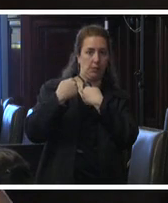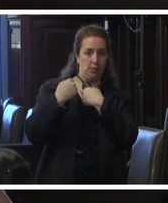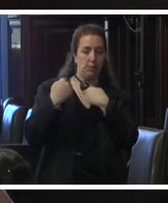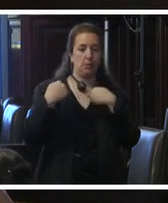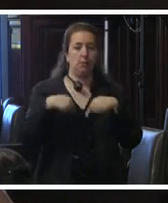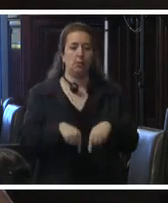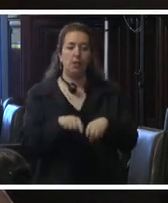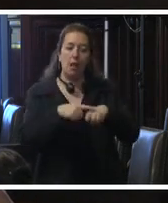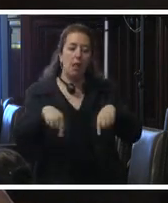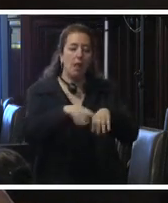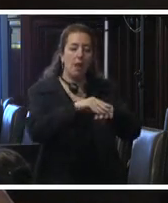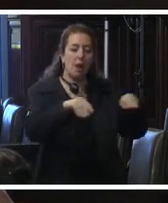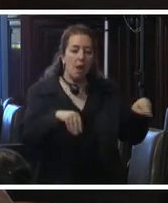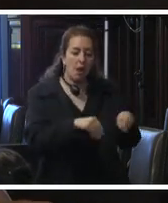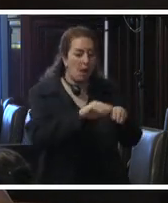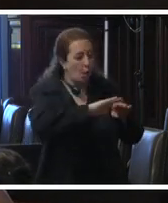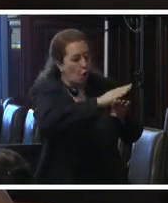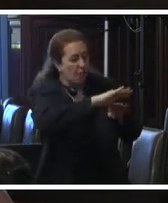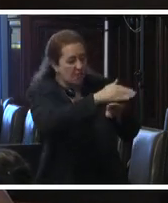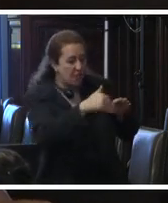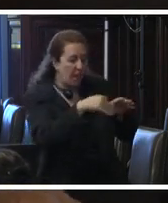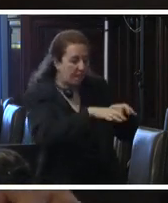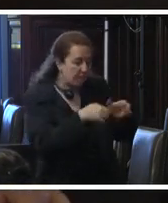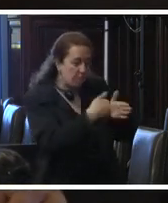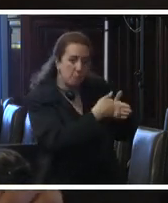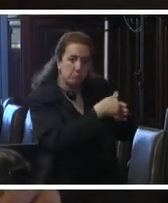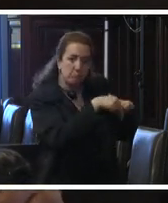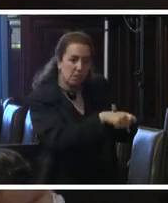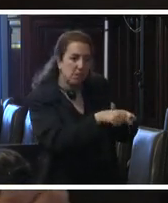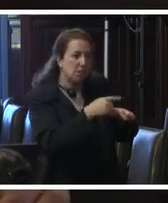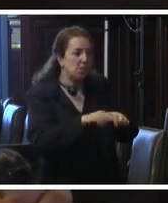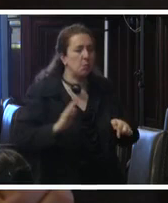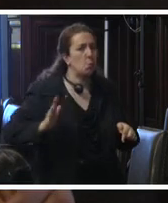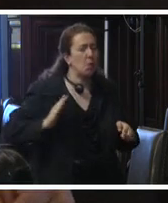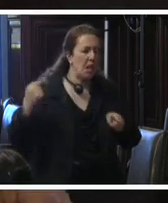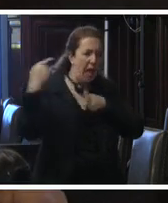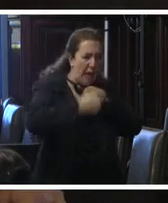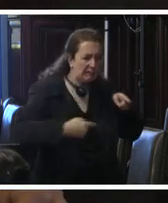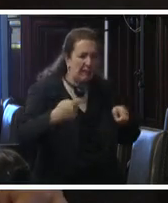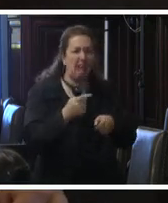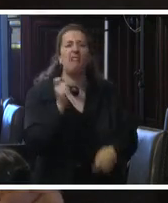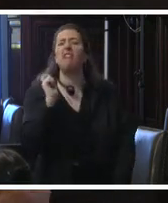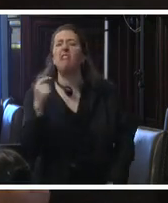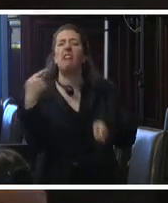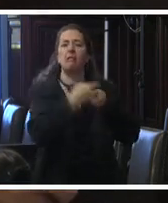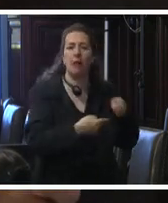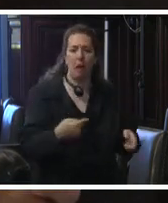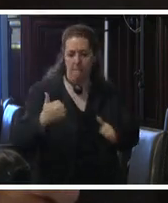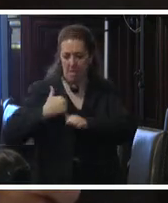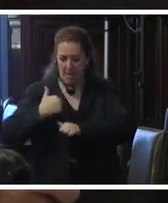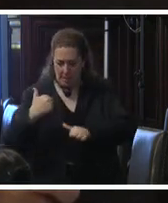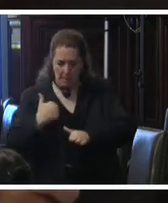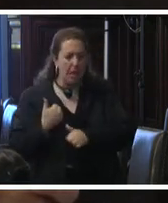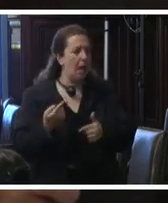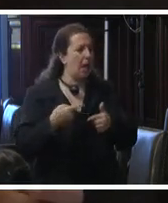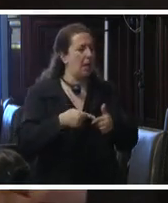de Tundaime, de la cordillera del Cóndor. Las mujeres están atacadas por los militares, por la fuerza